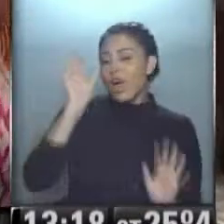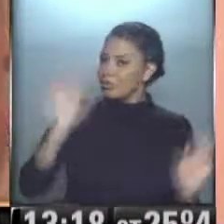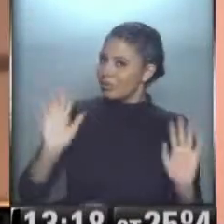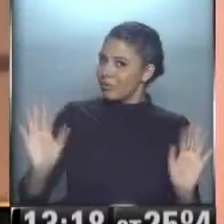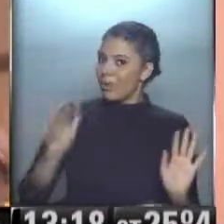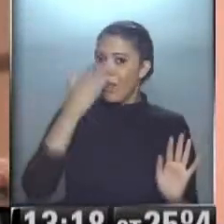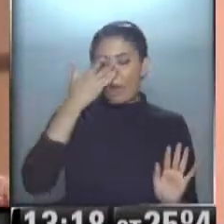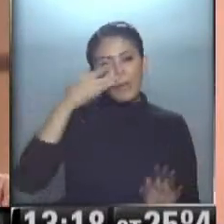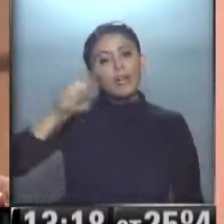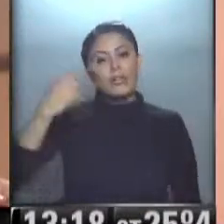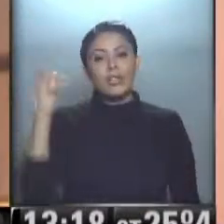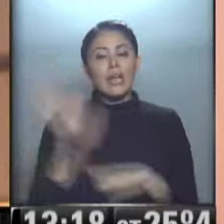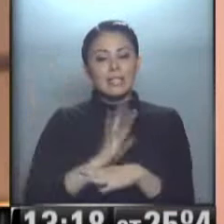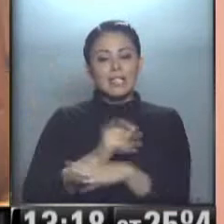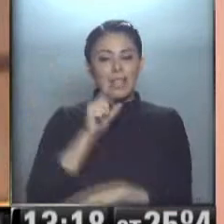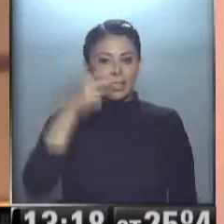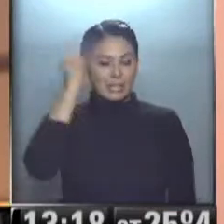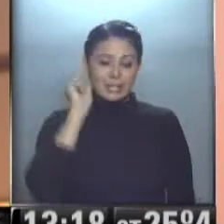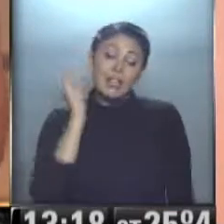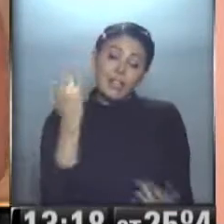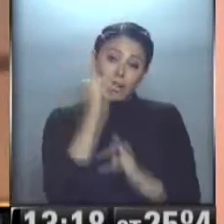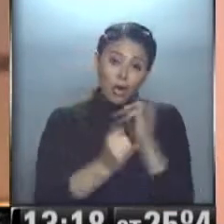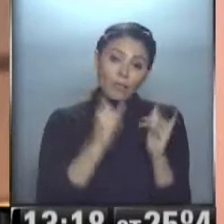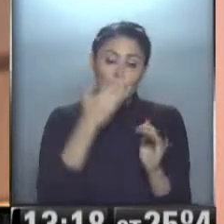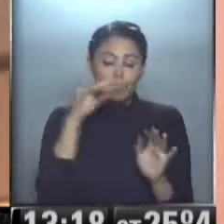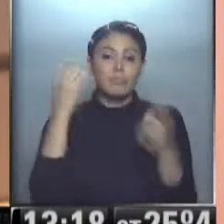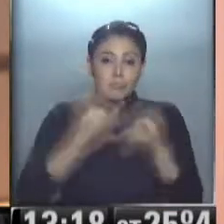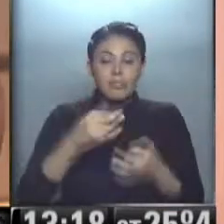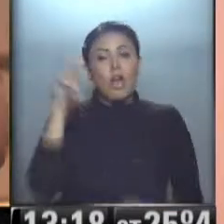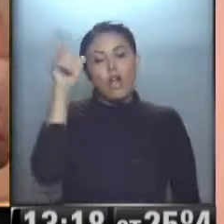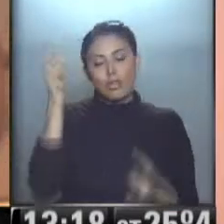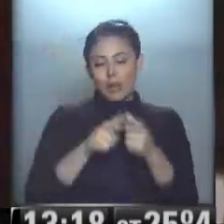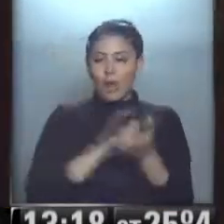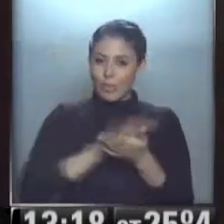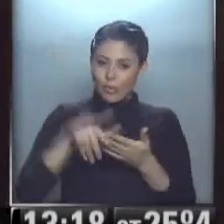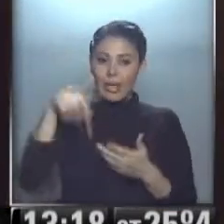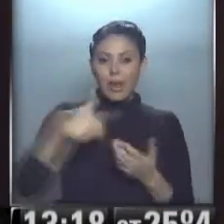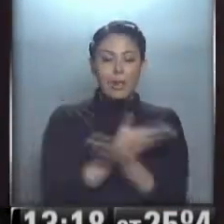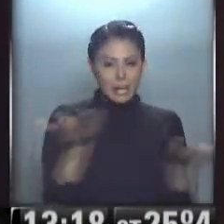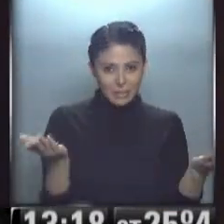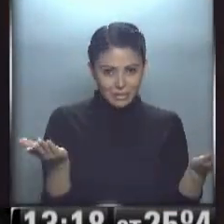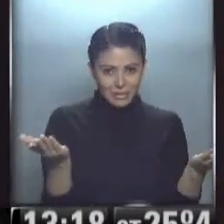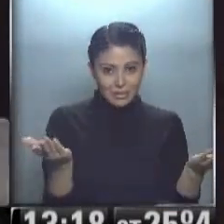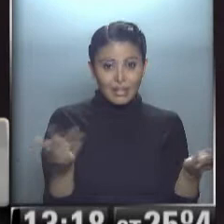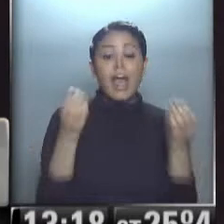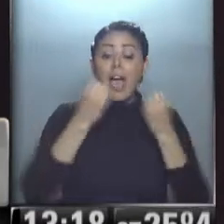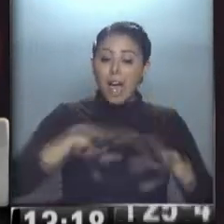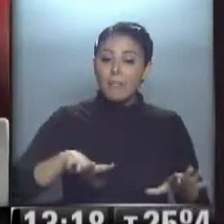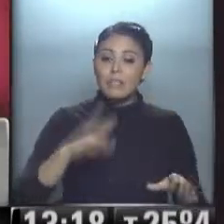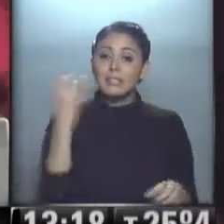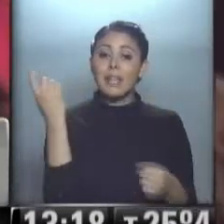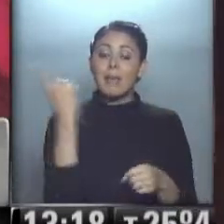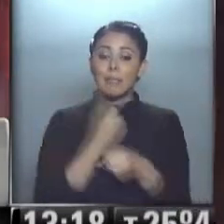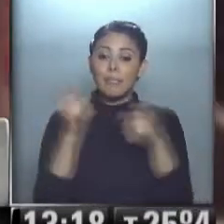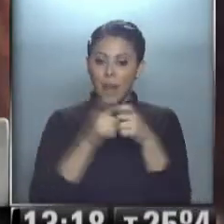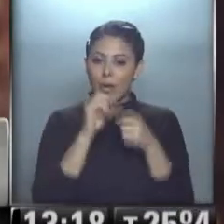hay un ciclo de cine chileno en lhasa martín eso hay que decirlo pero bueno son 8 las películas que llegan y acá las tenemos para compartir con ustedes arrancamos entonces con esto que